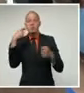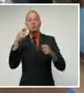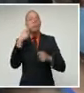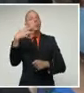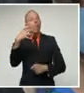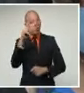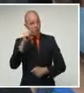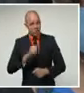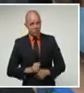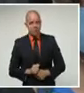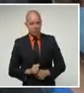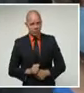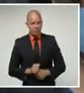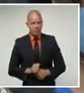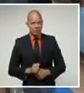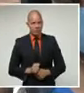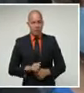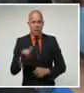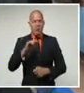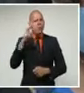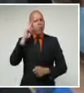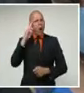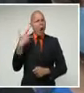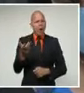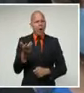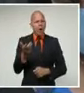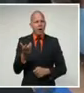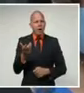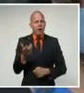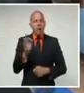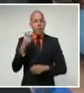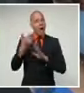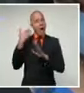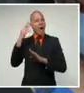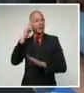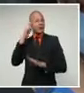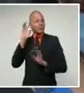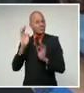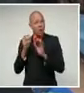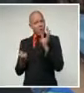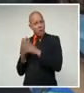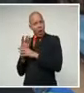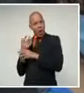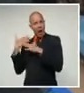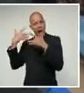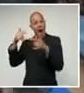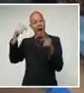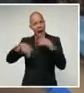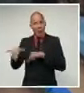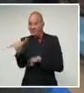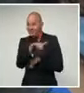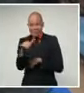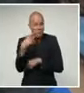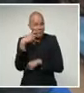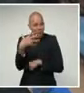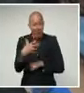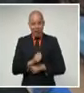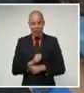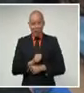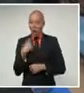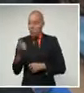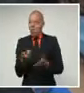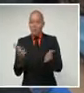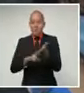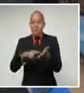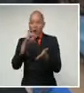papel muchísimo, tanto más importante como en aquel discurso fundacional. Y los cederistas que ahora tenemos que estar conscientes